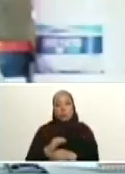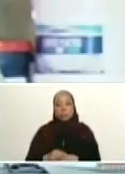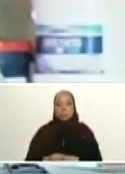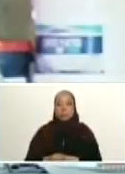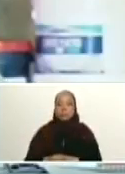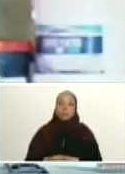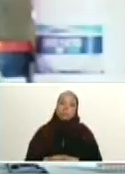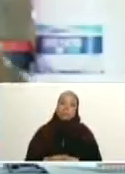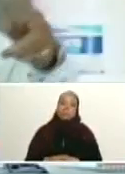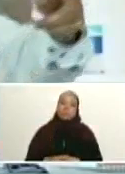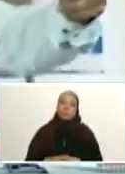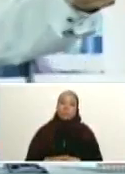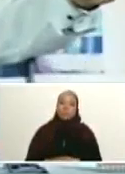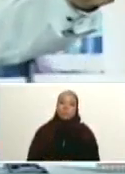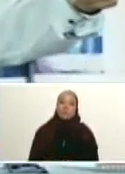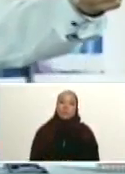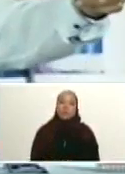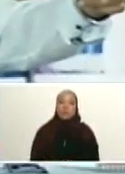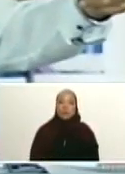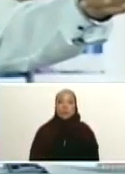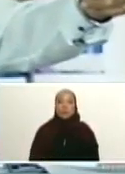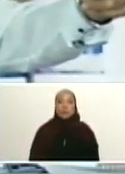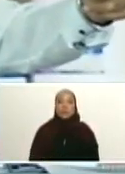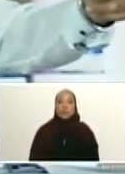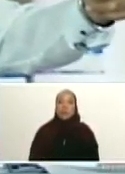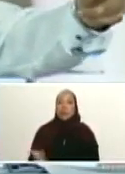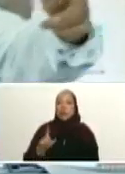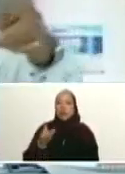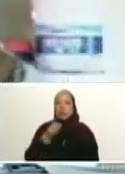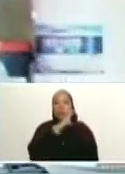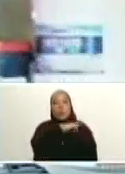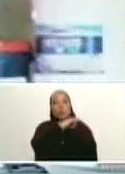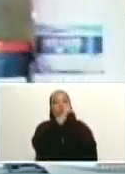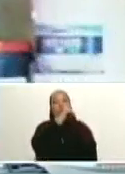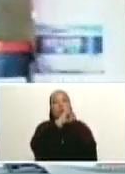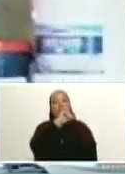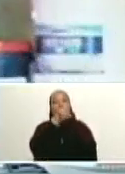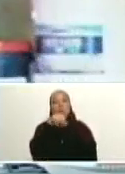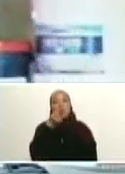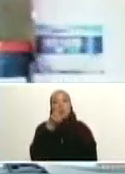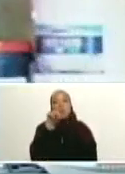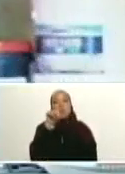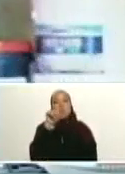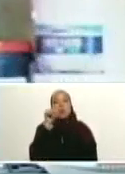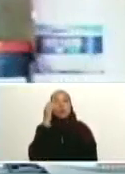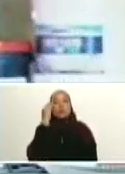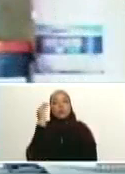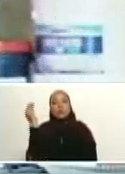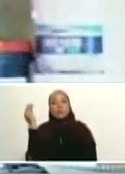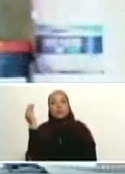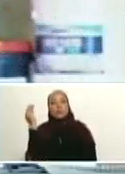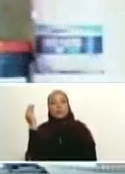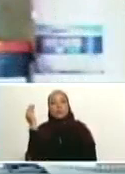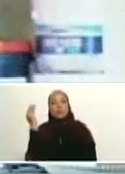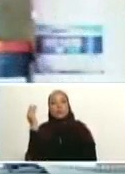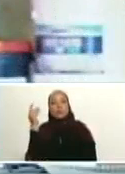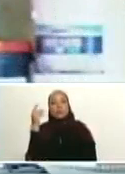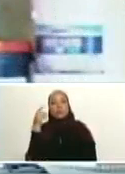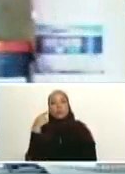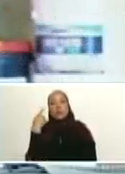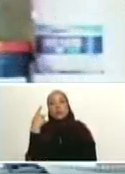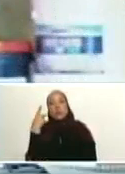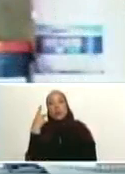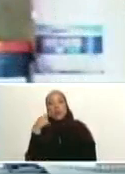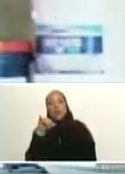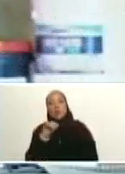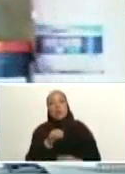Escuela Juan Escalona, no Juan Escalona el capitán, no. Este debe ser un prócer